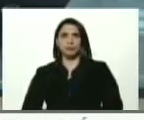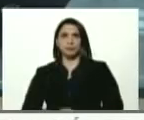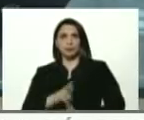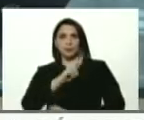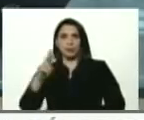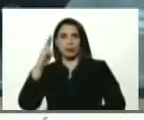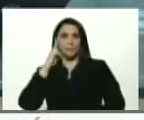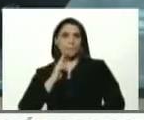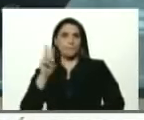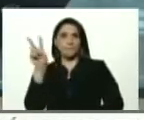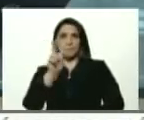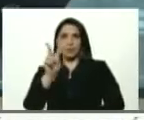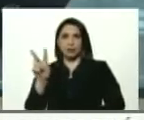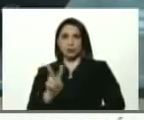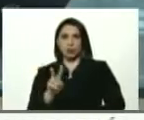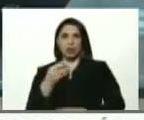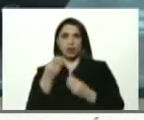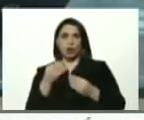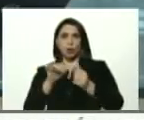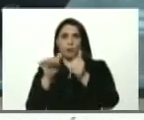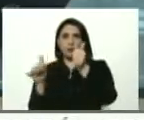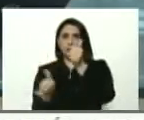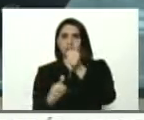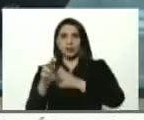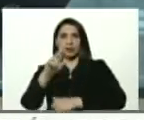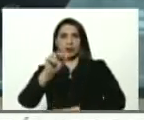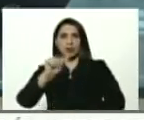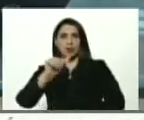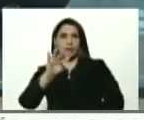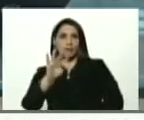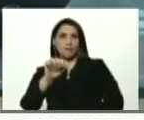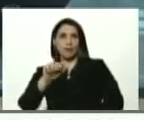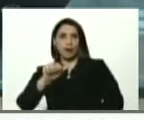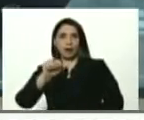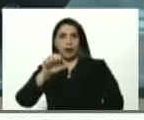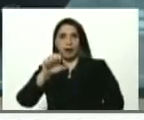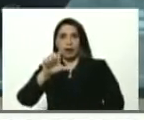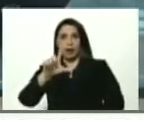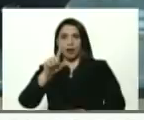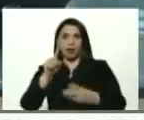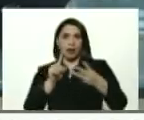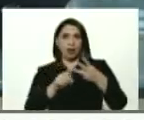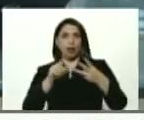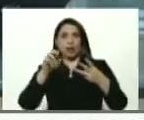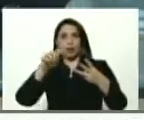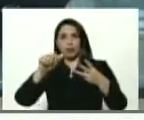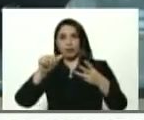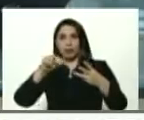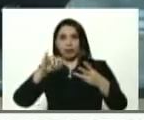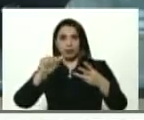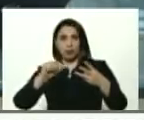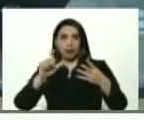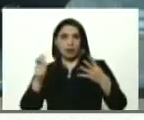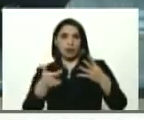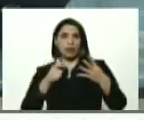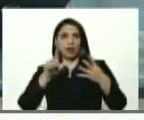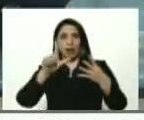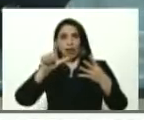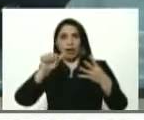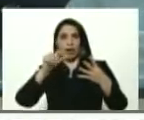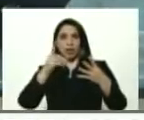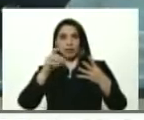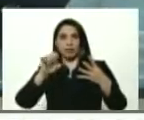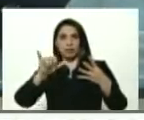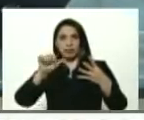República Bolivariana de Venezuela, como vicepresidente Rafael Simón Jiménez, Tania D'Amelio, Gladys Gutiérrez y José Luis